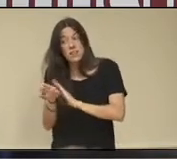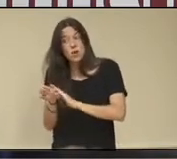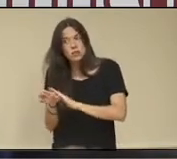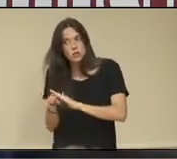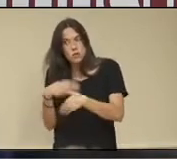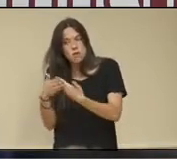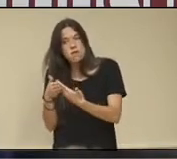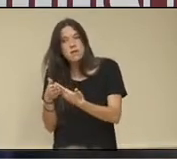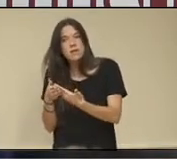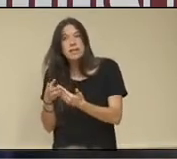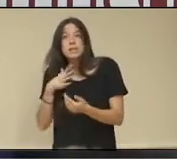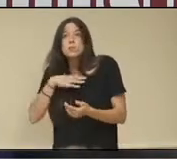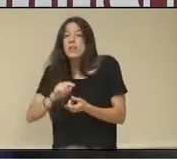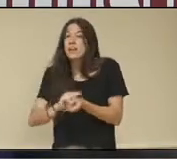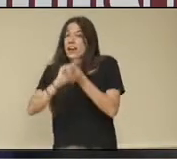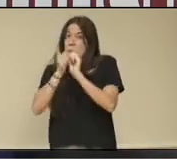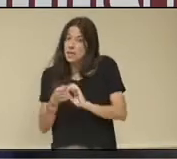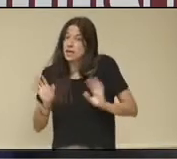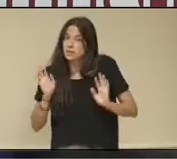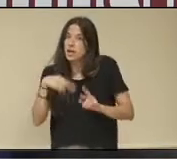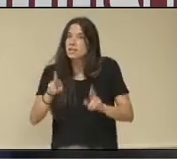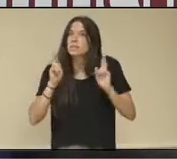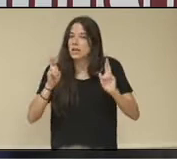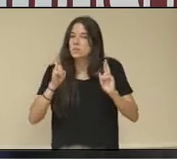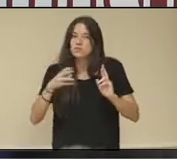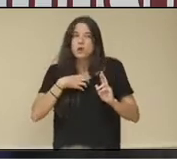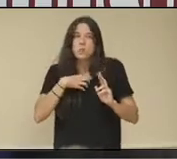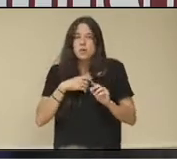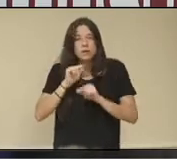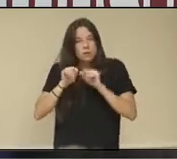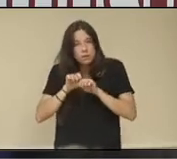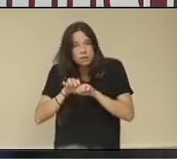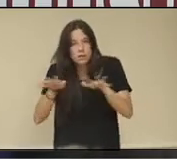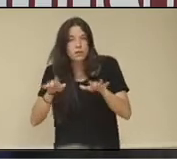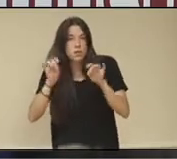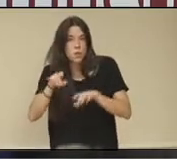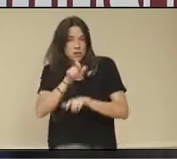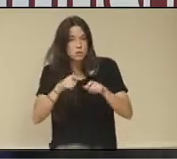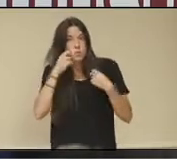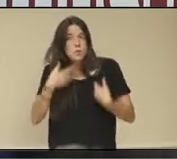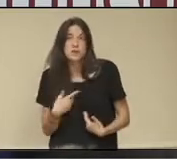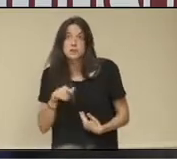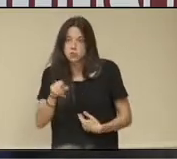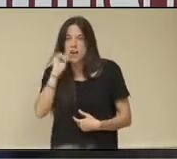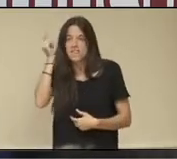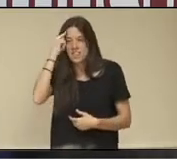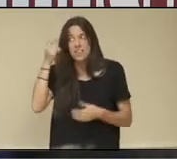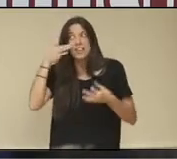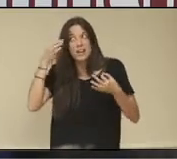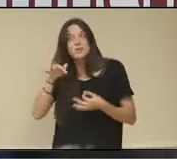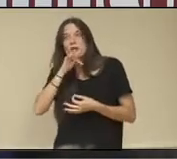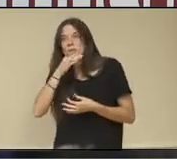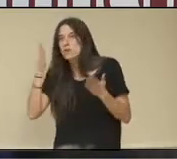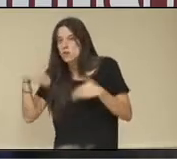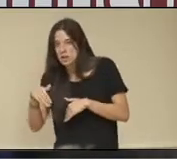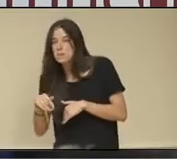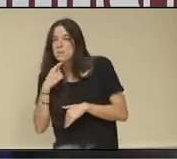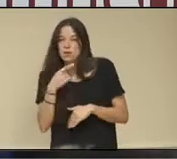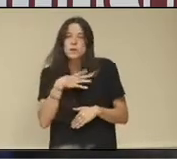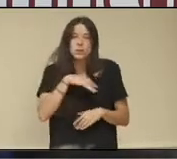que no llegue a tener la capacidad de transmitirse bien entre humanos, que esa es la habilidad que no tiene todavía este